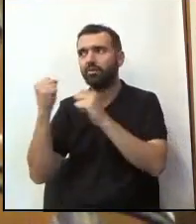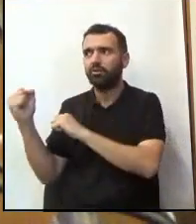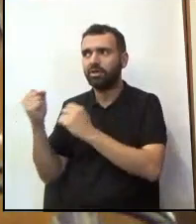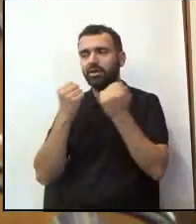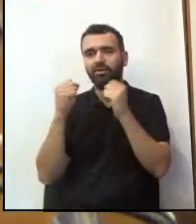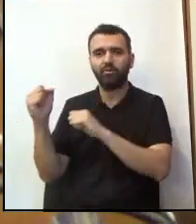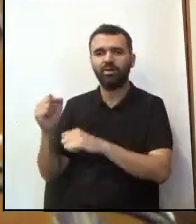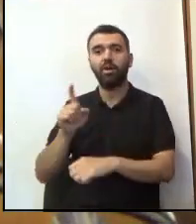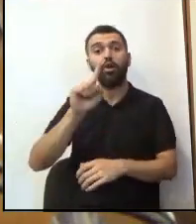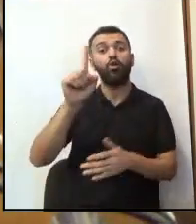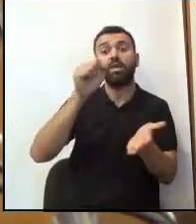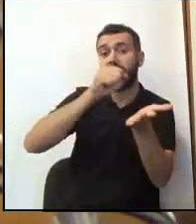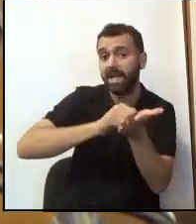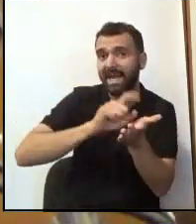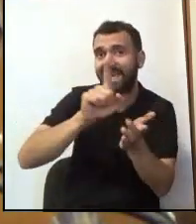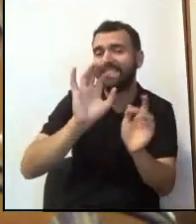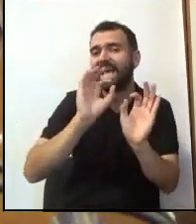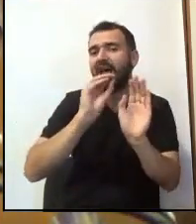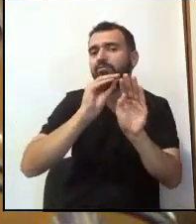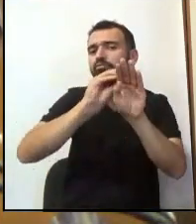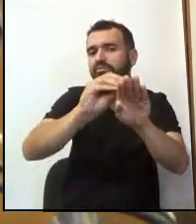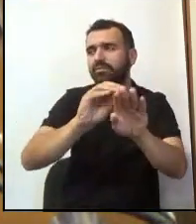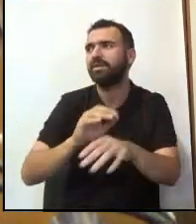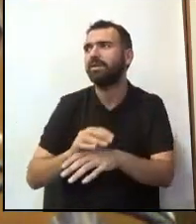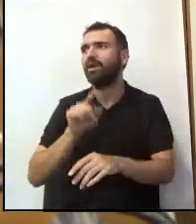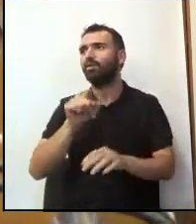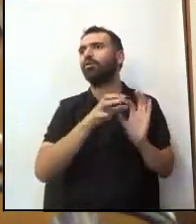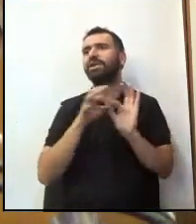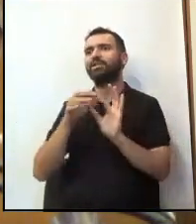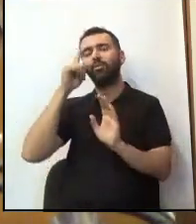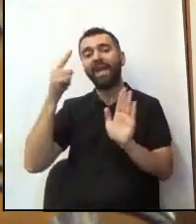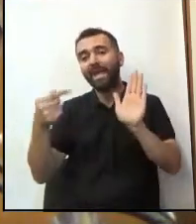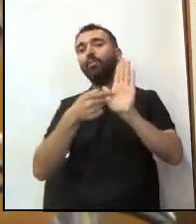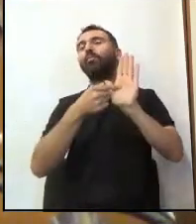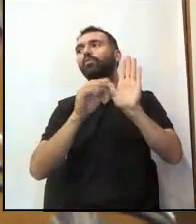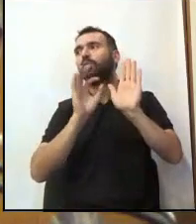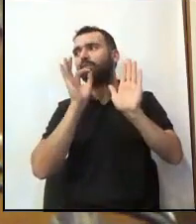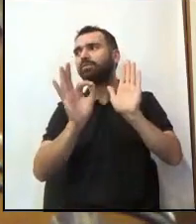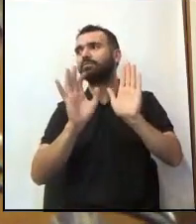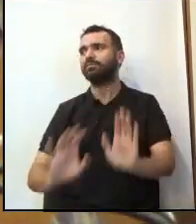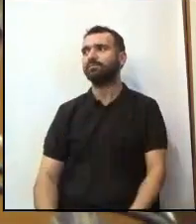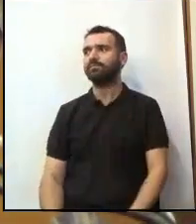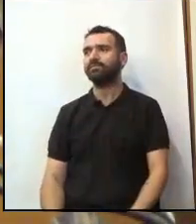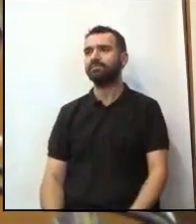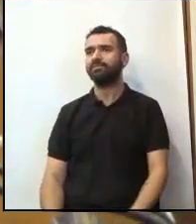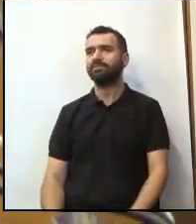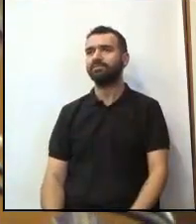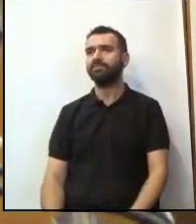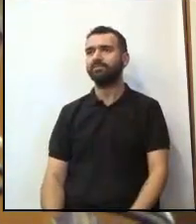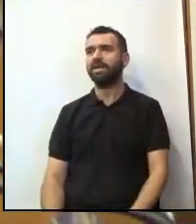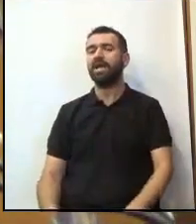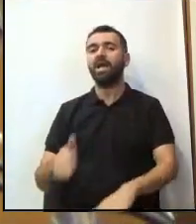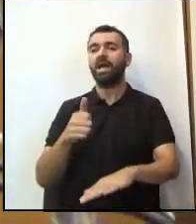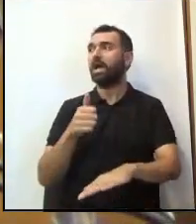es alegar, es puntualizar. Por eso, para que puntualicemos. Así si que, quiere le responder. ¿Alcaldesa, que puedo